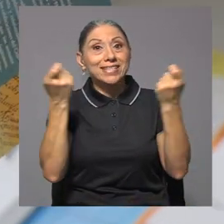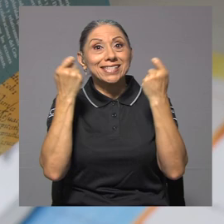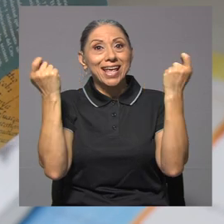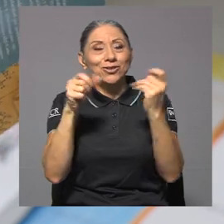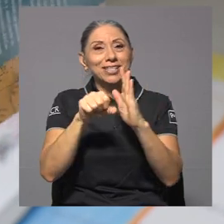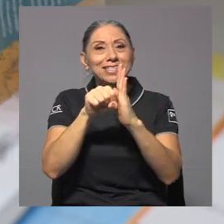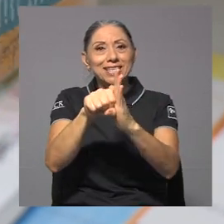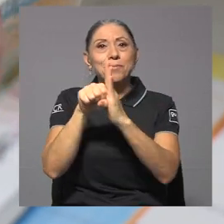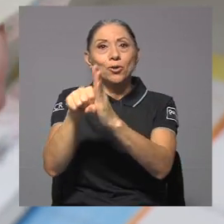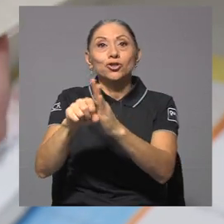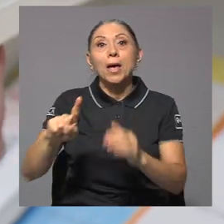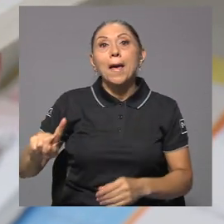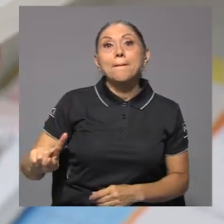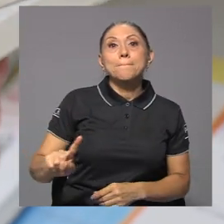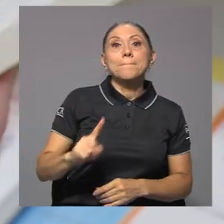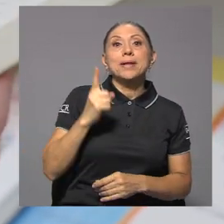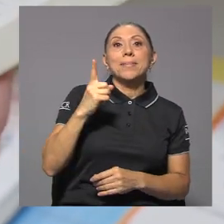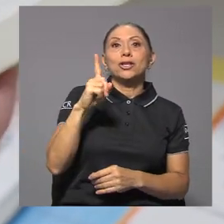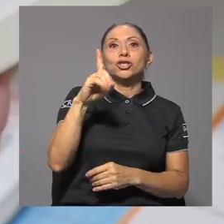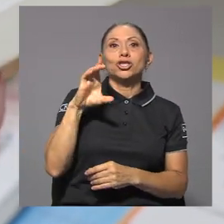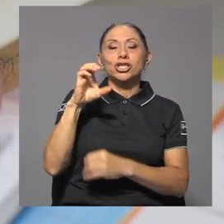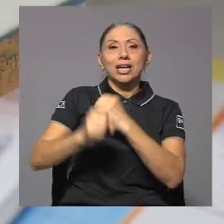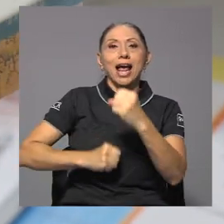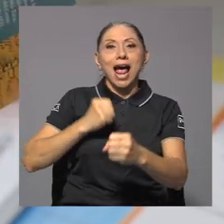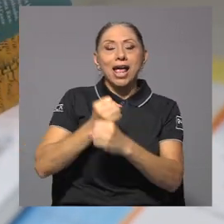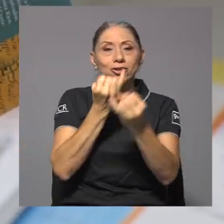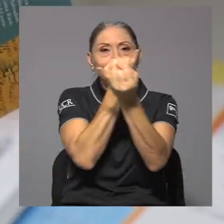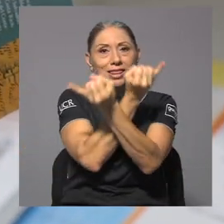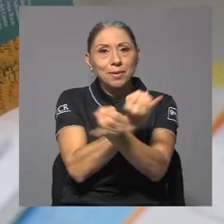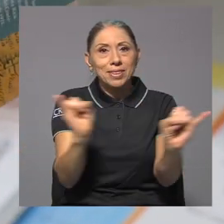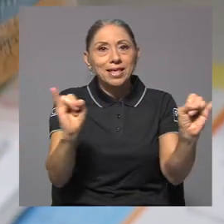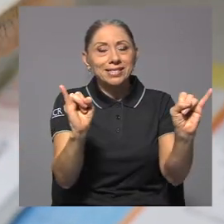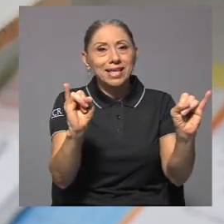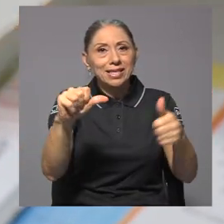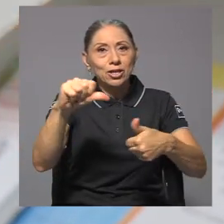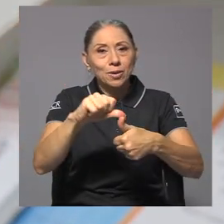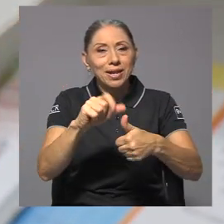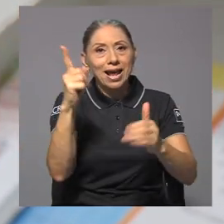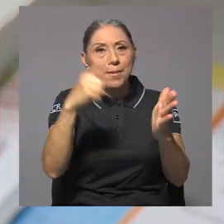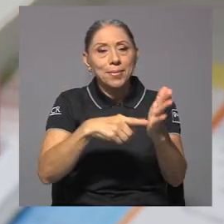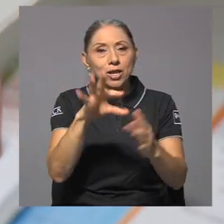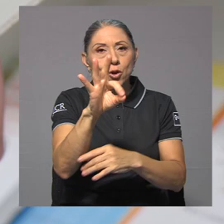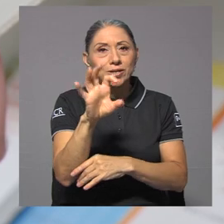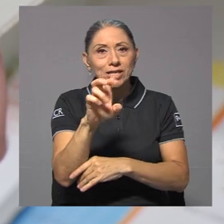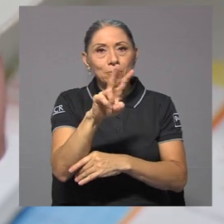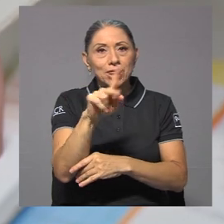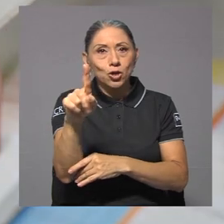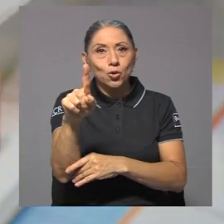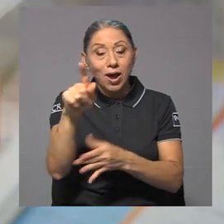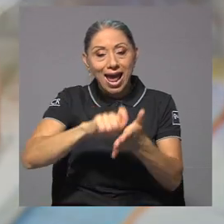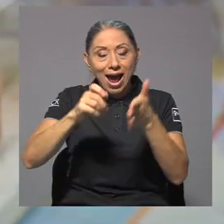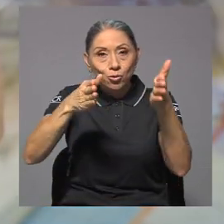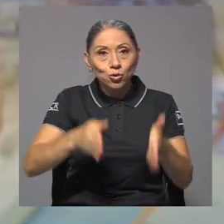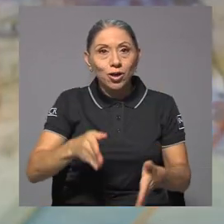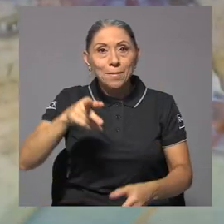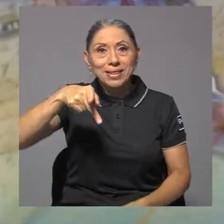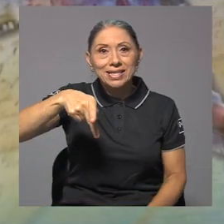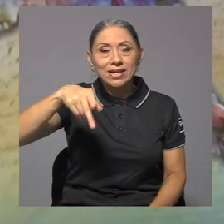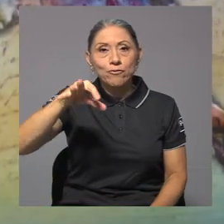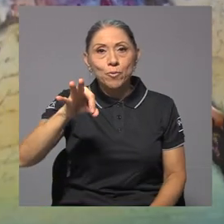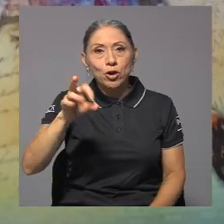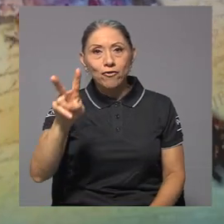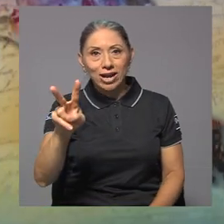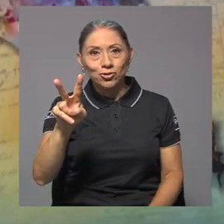y símbolos el primer centenario de la independencia de centroamérica 1921 de la autora patricia fumero vargas